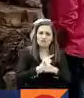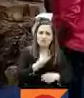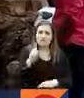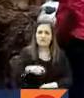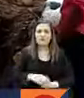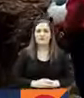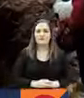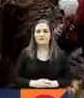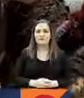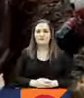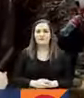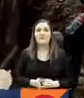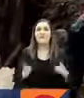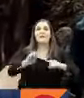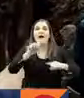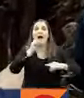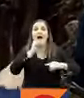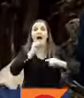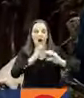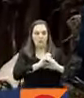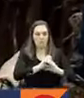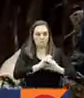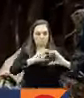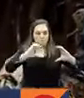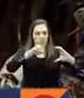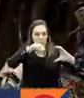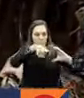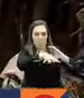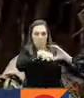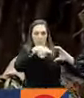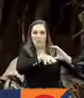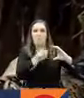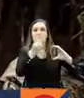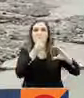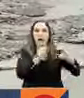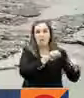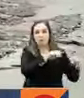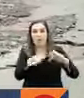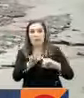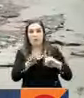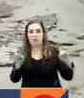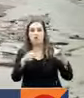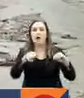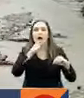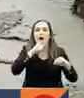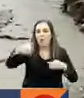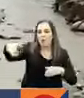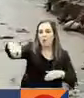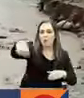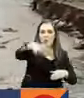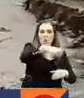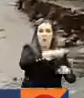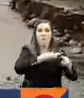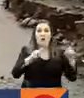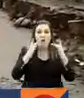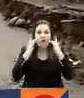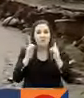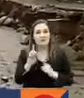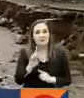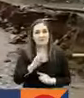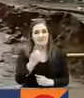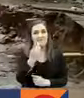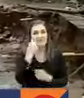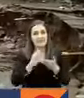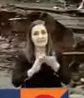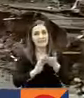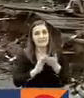y ampliación del acueducto de la ciudad no concluyen. El 70% de la ciudad tendrá agua, pero no será potable, según los veedores. La nueva plaza de